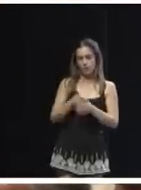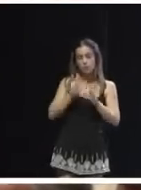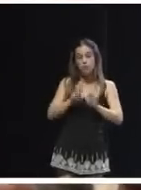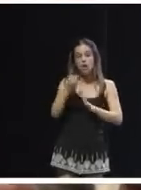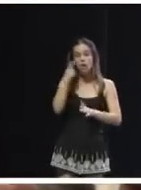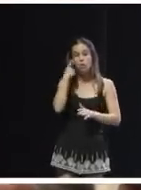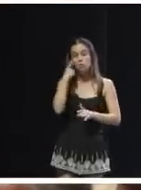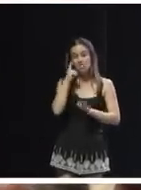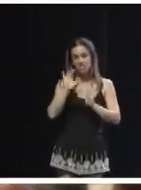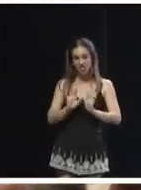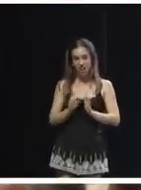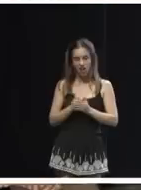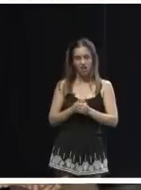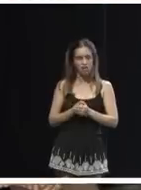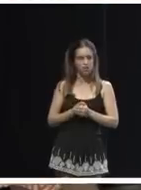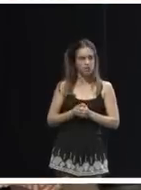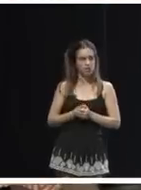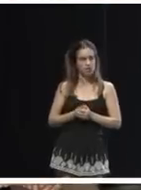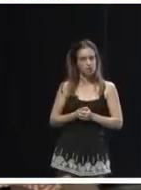tenemos que hacer mucho más.